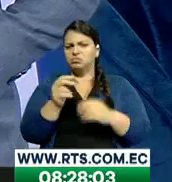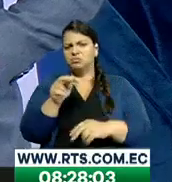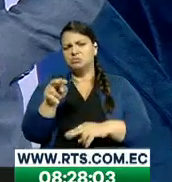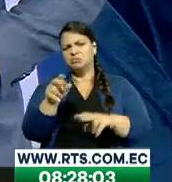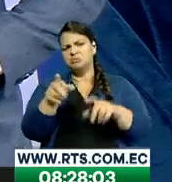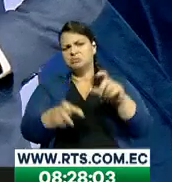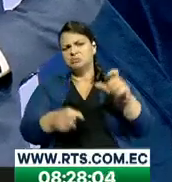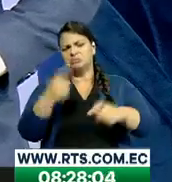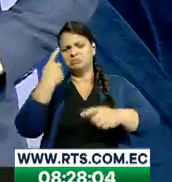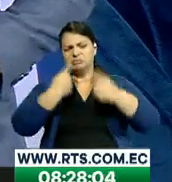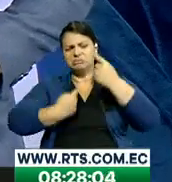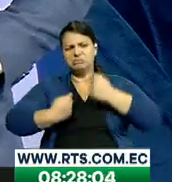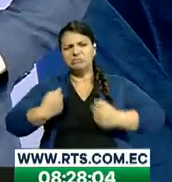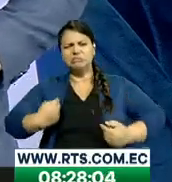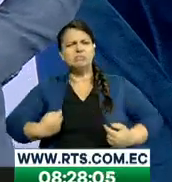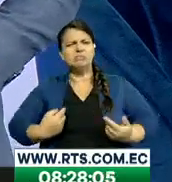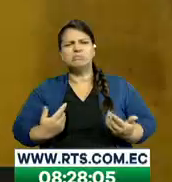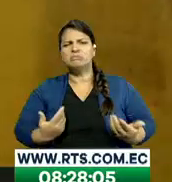Veamos.